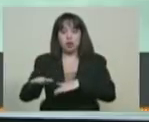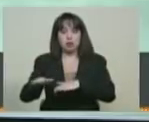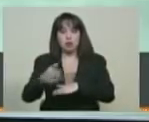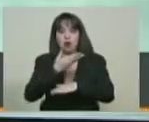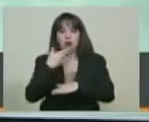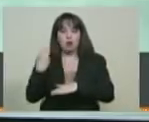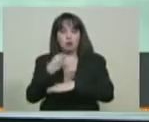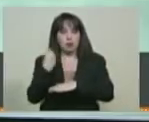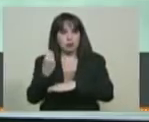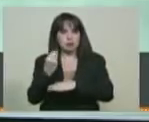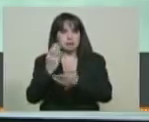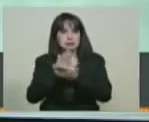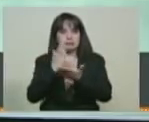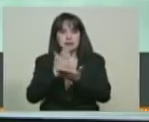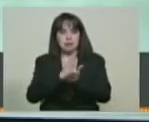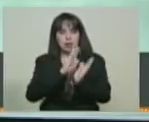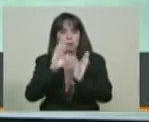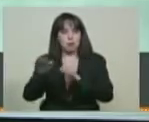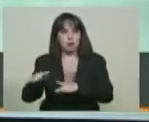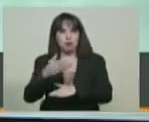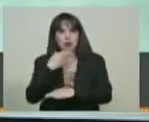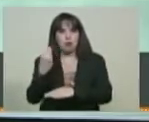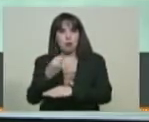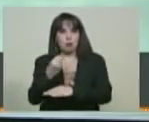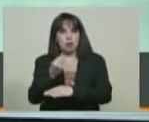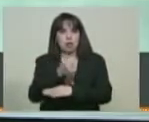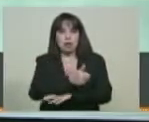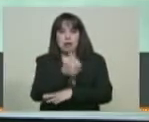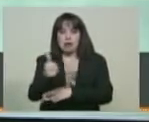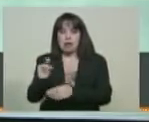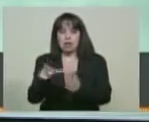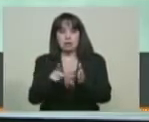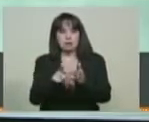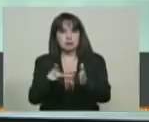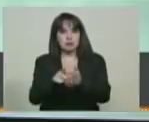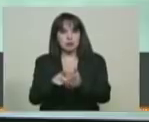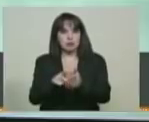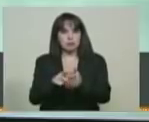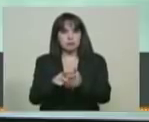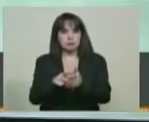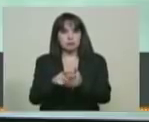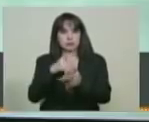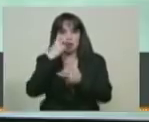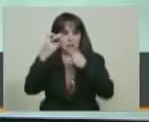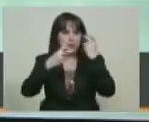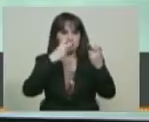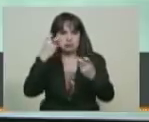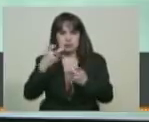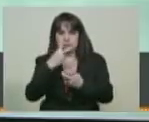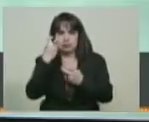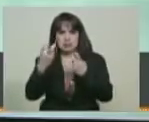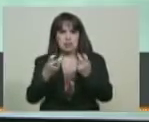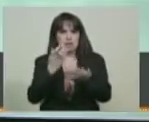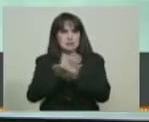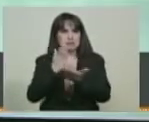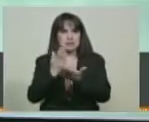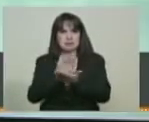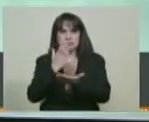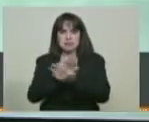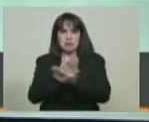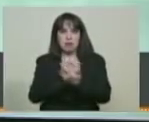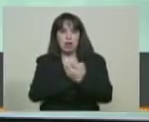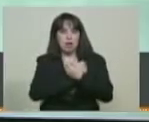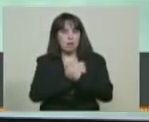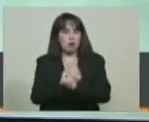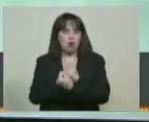apoyándola en cada liceo, visitas permanentes, amor,